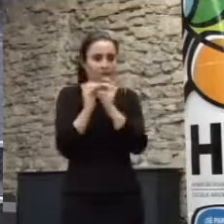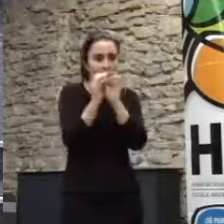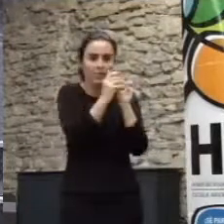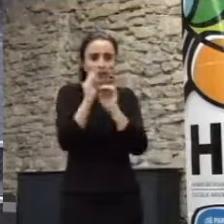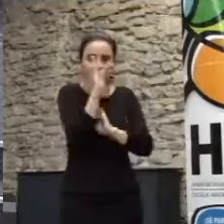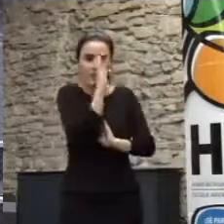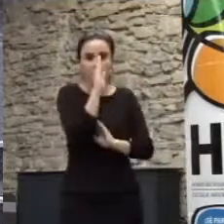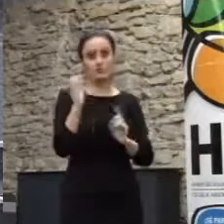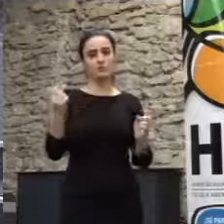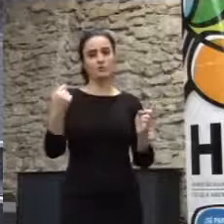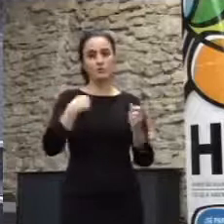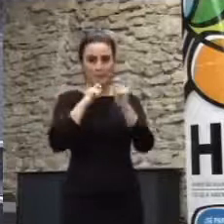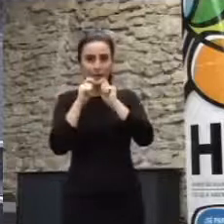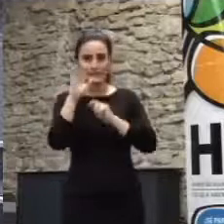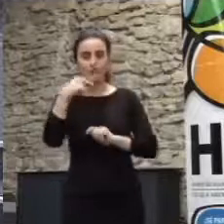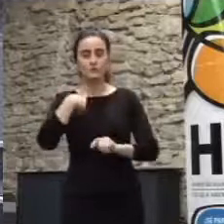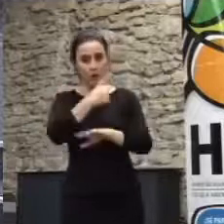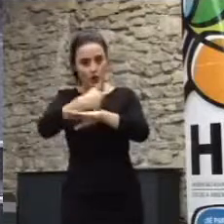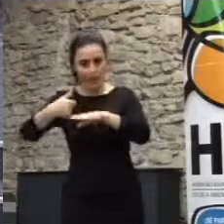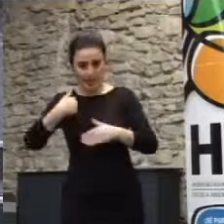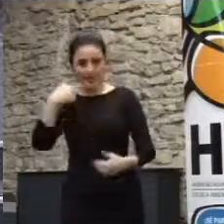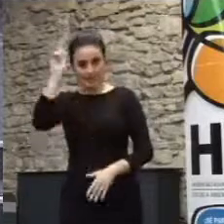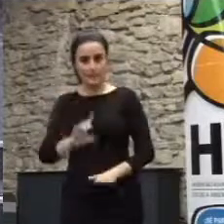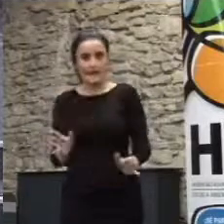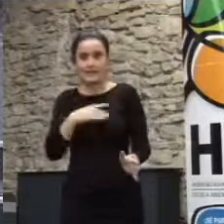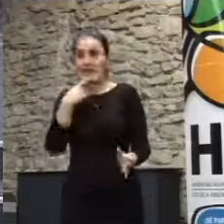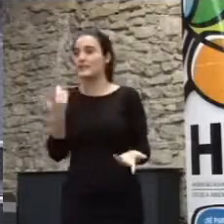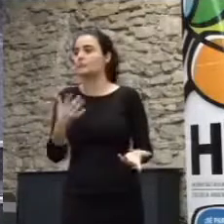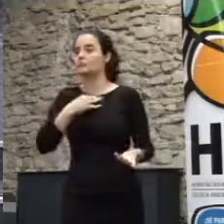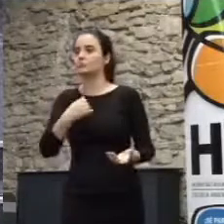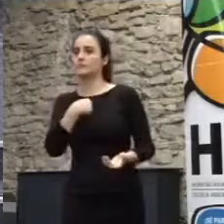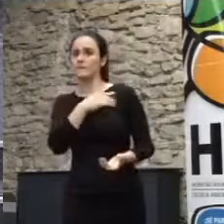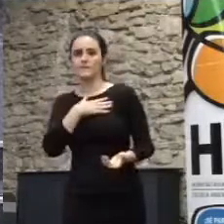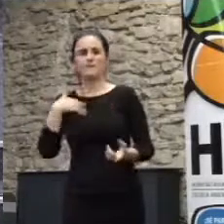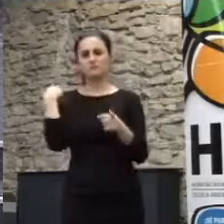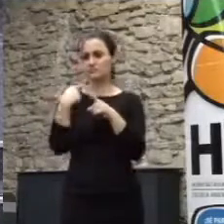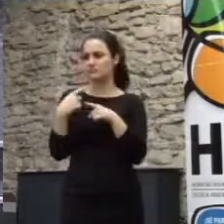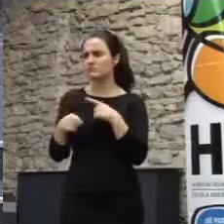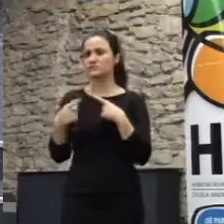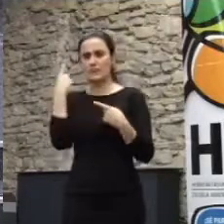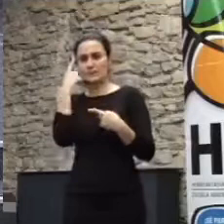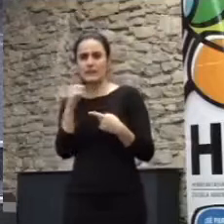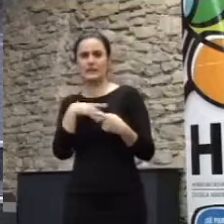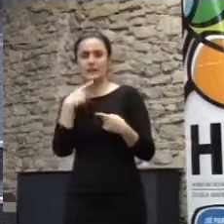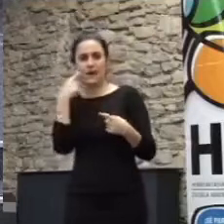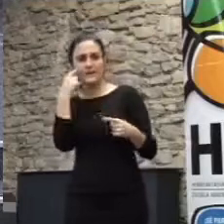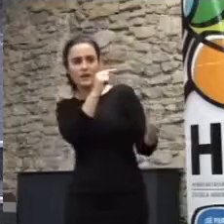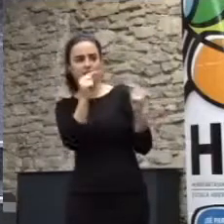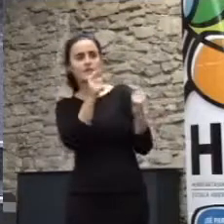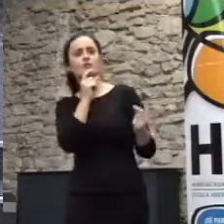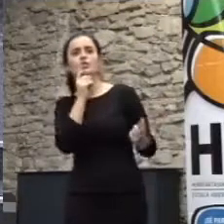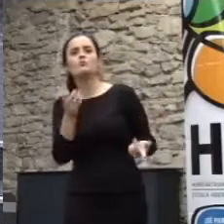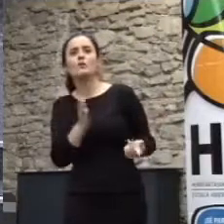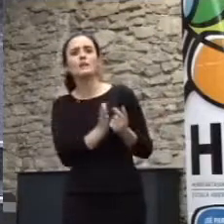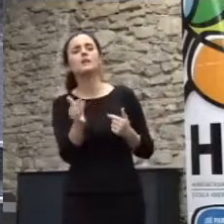yo traslado lo que pasa ahí. Y poco o mucho yo me intento enterarme de por dónde va el debate. La alternativa,